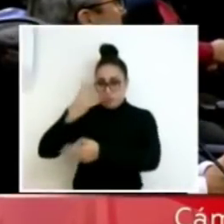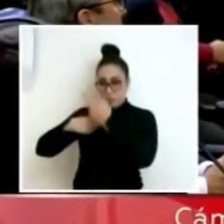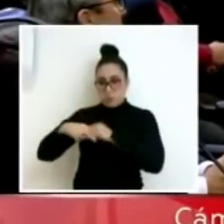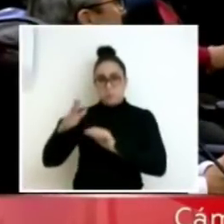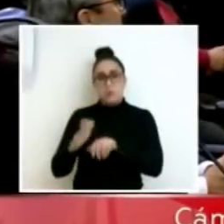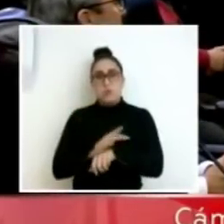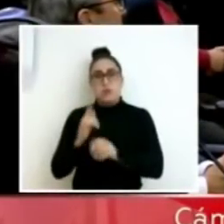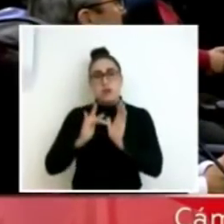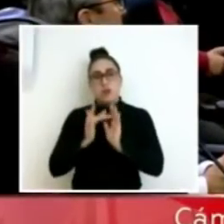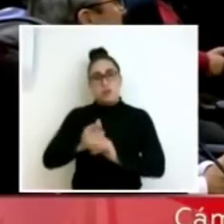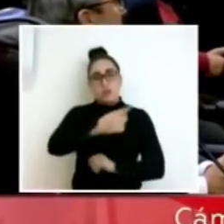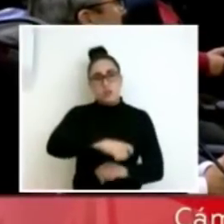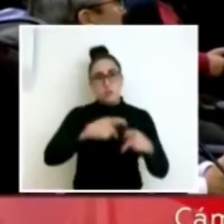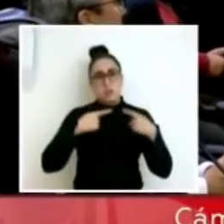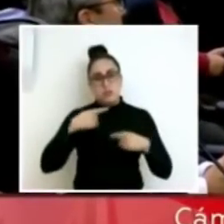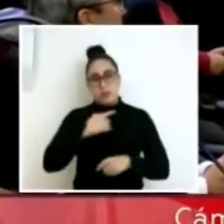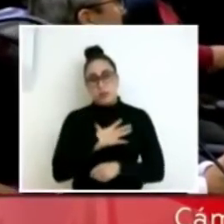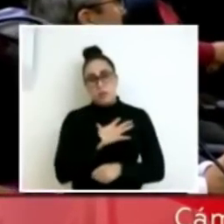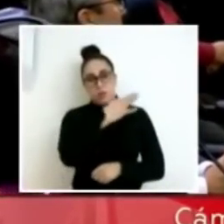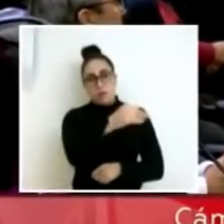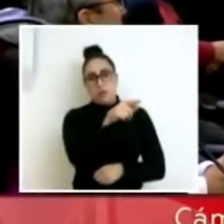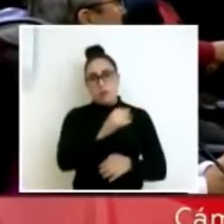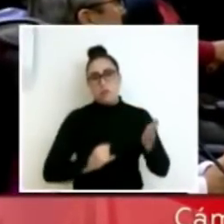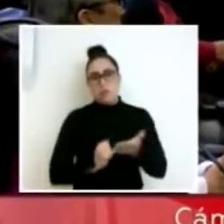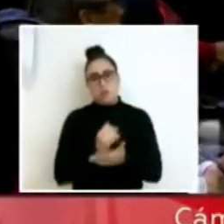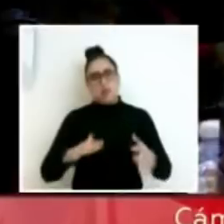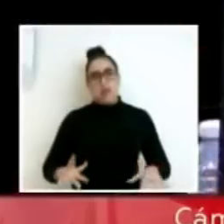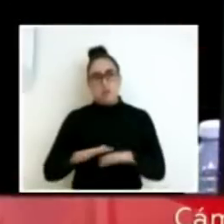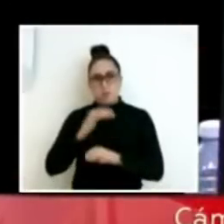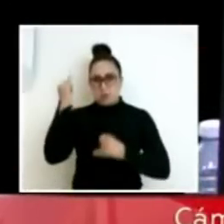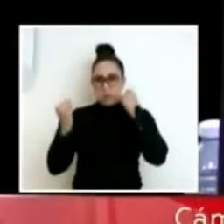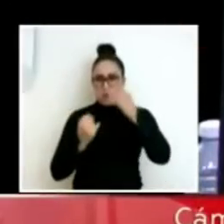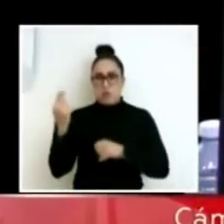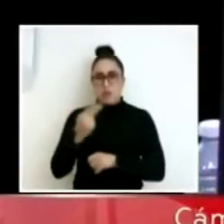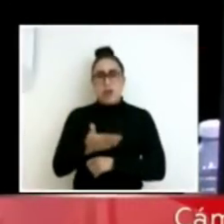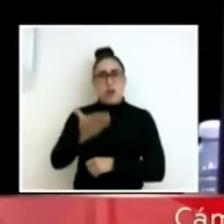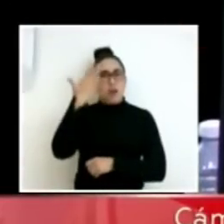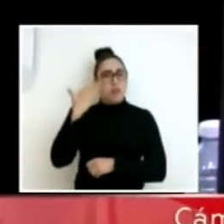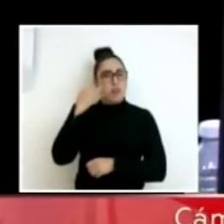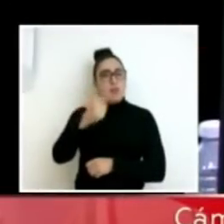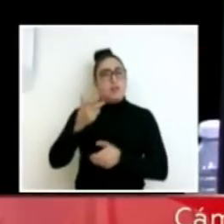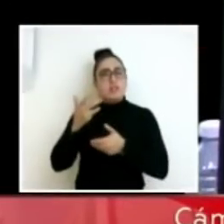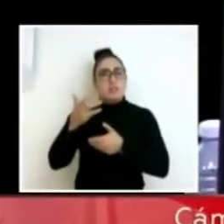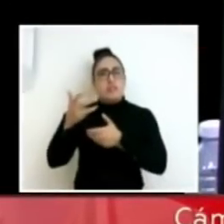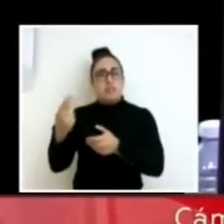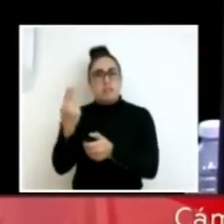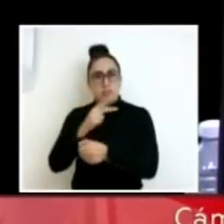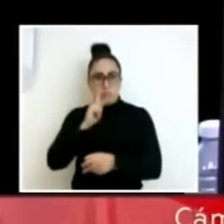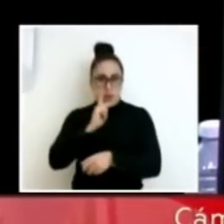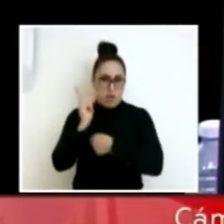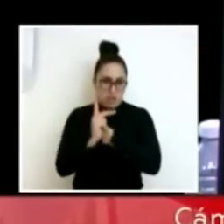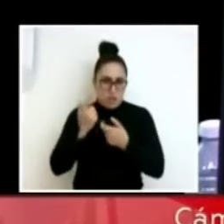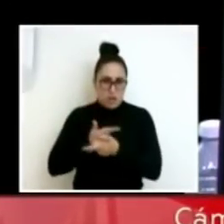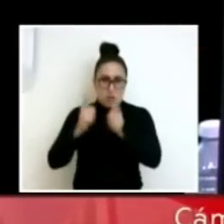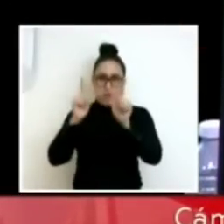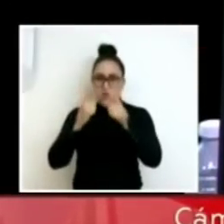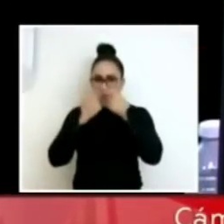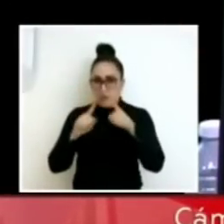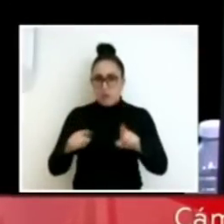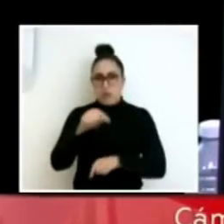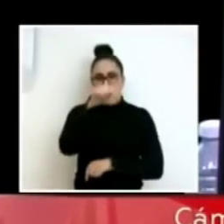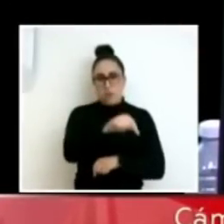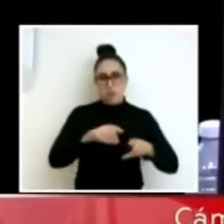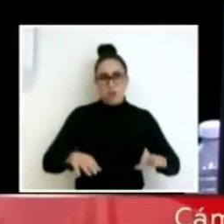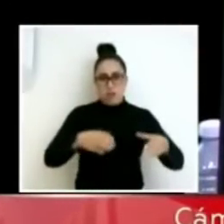a que forman parte de la revolución de conciencias que hace décadas soñaba un país diferente. Democratizamos el poder